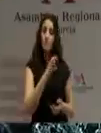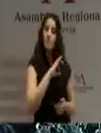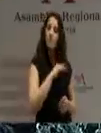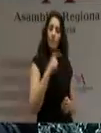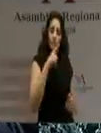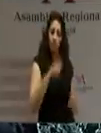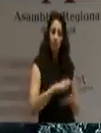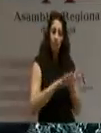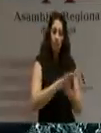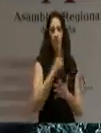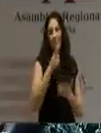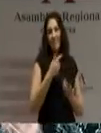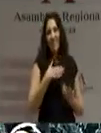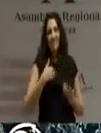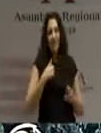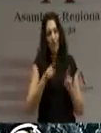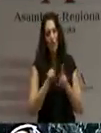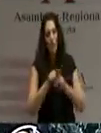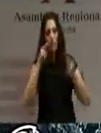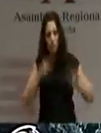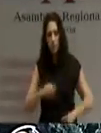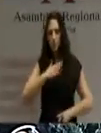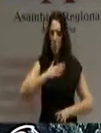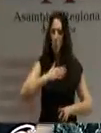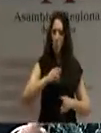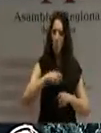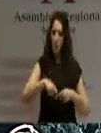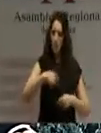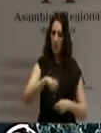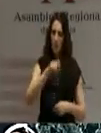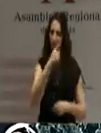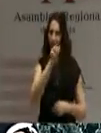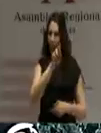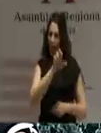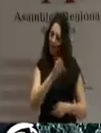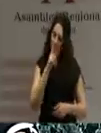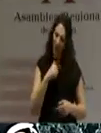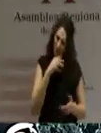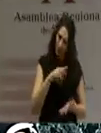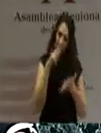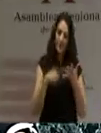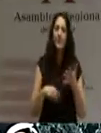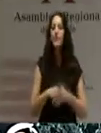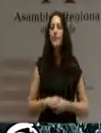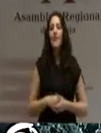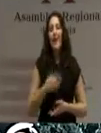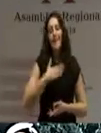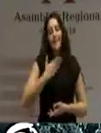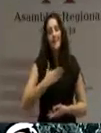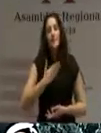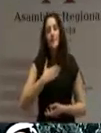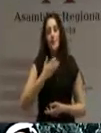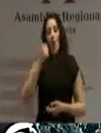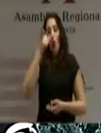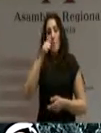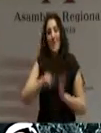quiere quitar legitimidad a la elección de Alberto Garre. Y dice, lamento que un hombre de leyes hable